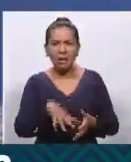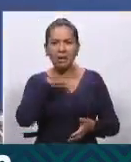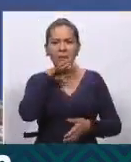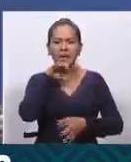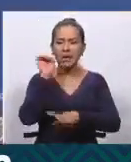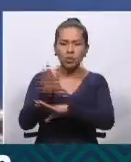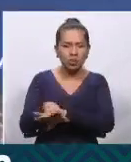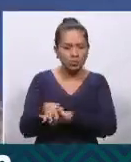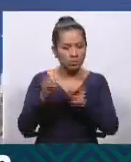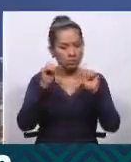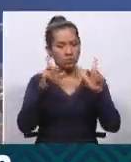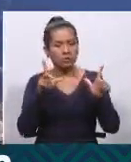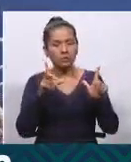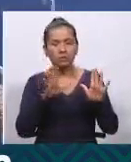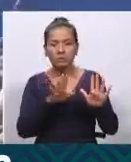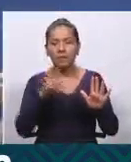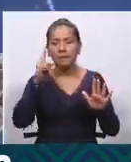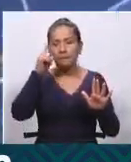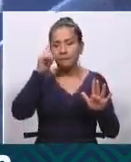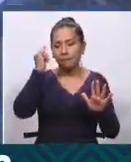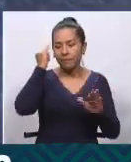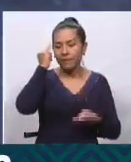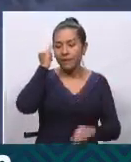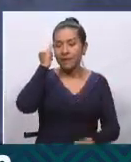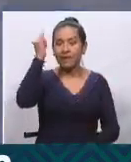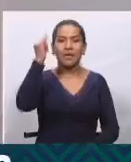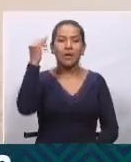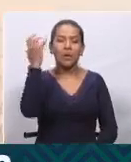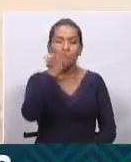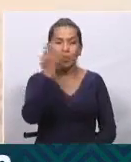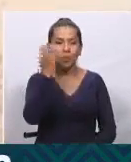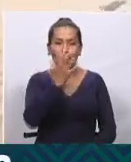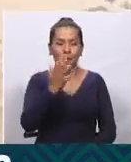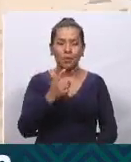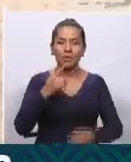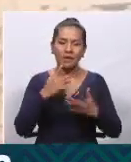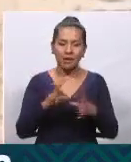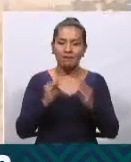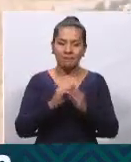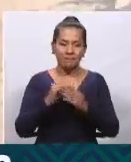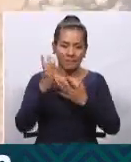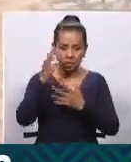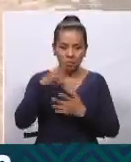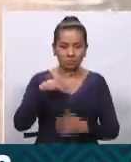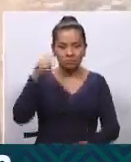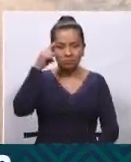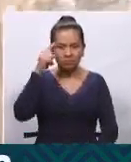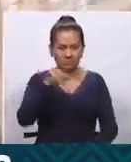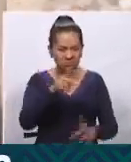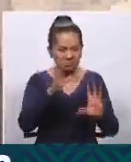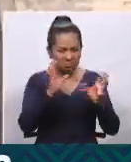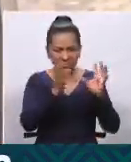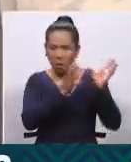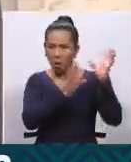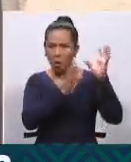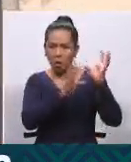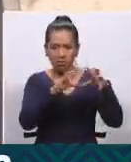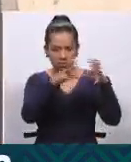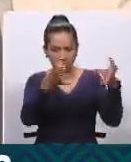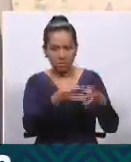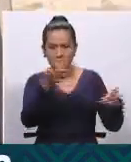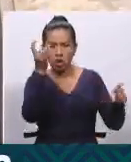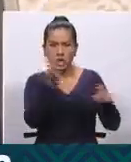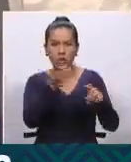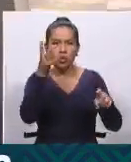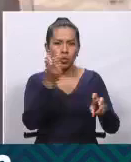basura. Entonces, una brillante idea vino a la cabeza de Luis. ¿Por qué no intentar realizar una fibra textil de